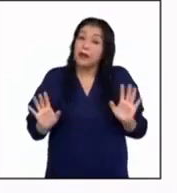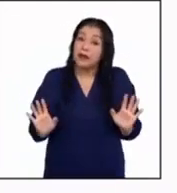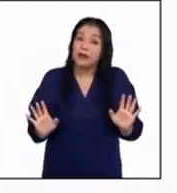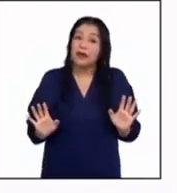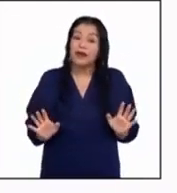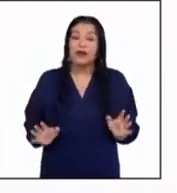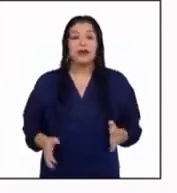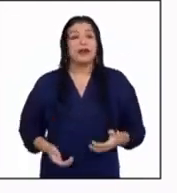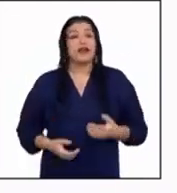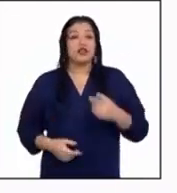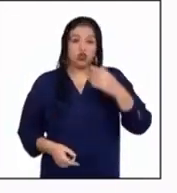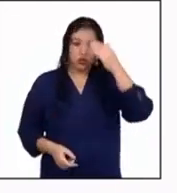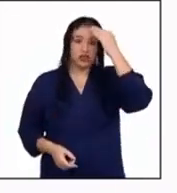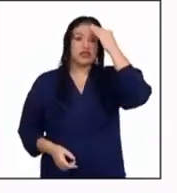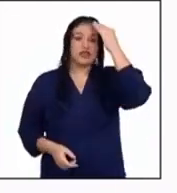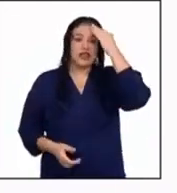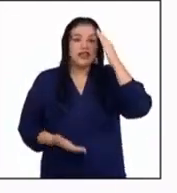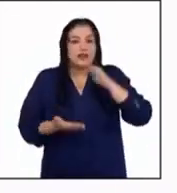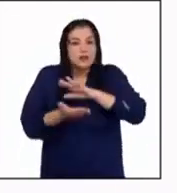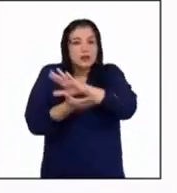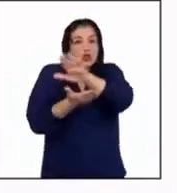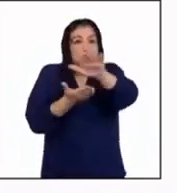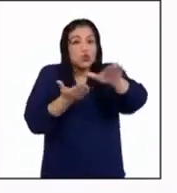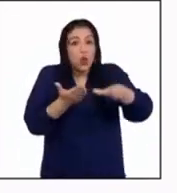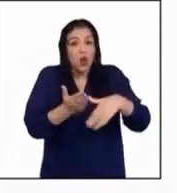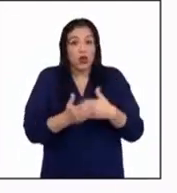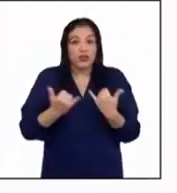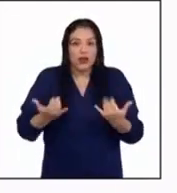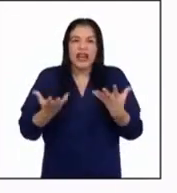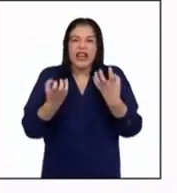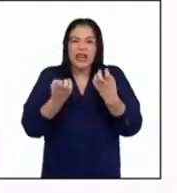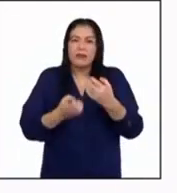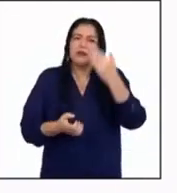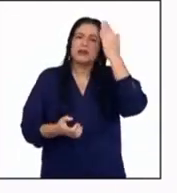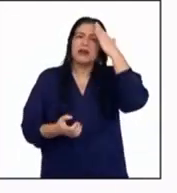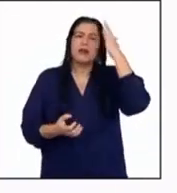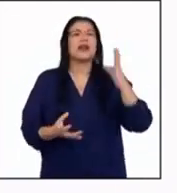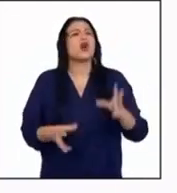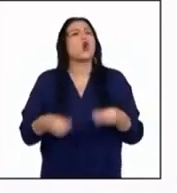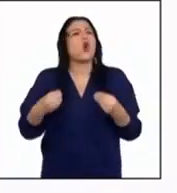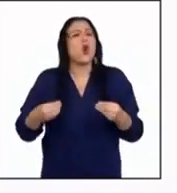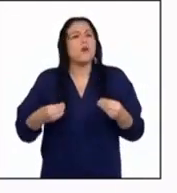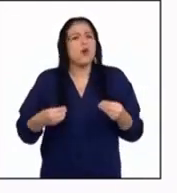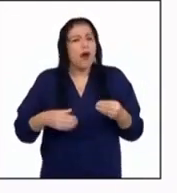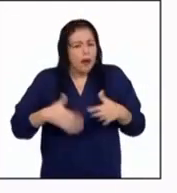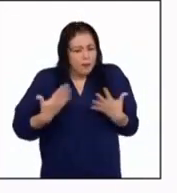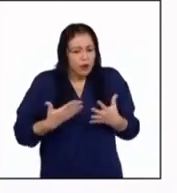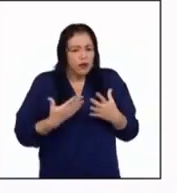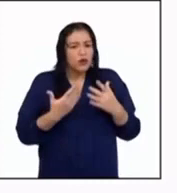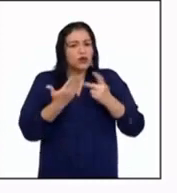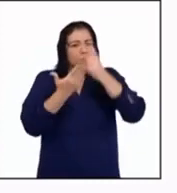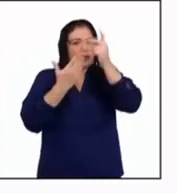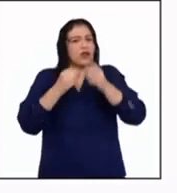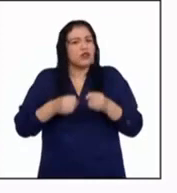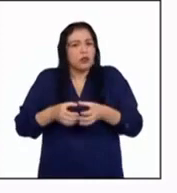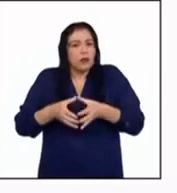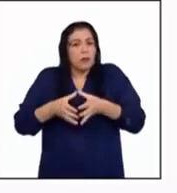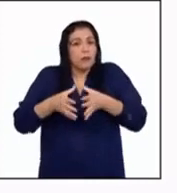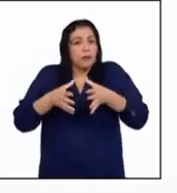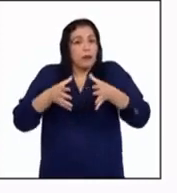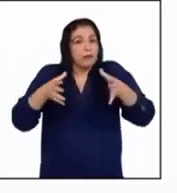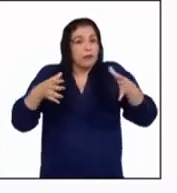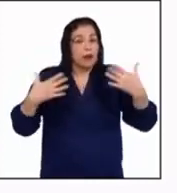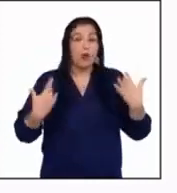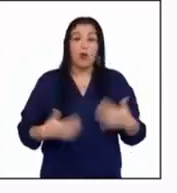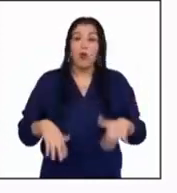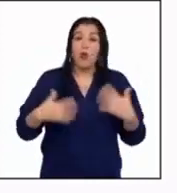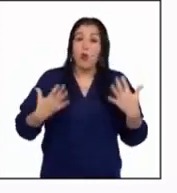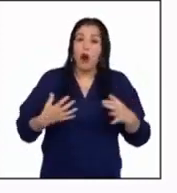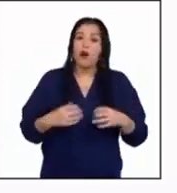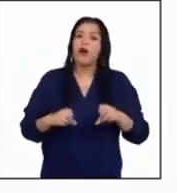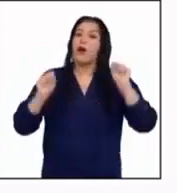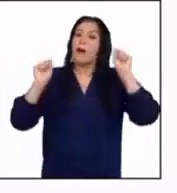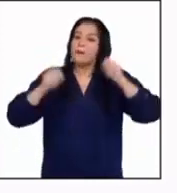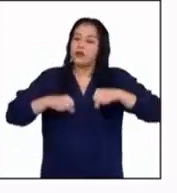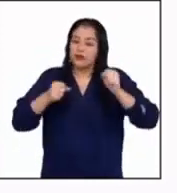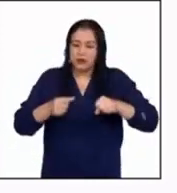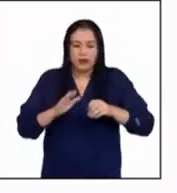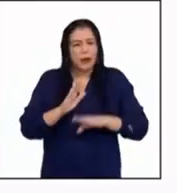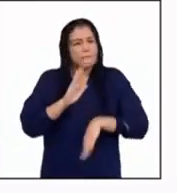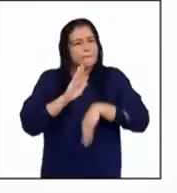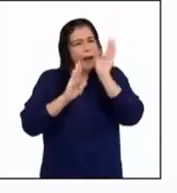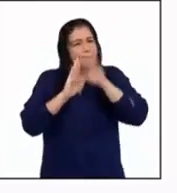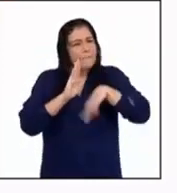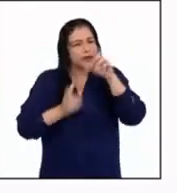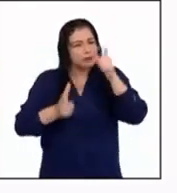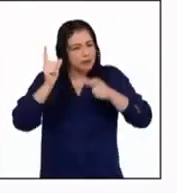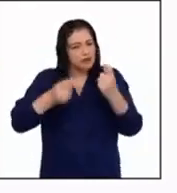estoy segura de que todos queremos saber más sobre cómo ha logrado crecer junto a su proyecto, haciendo posible que cada vez más personas